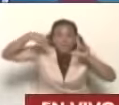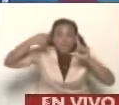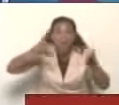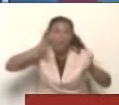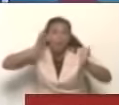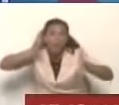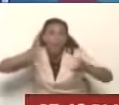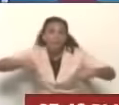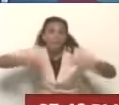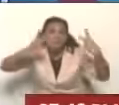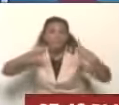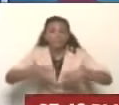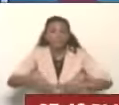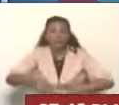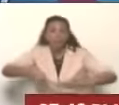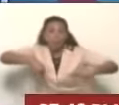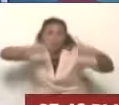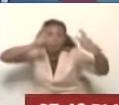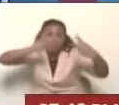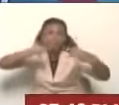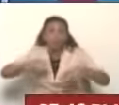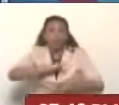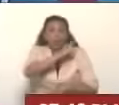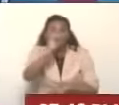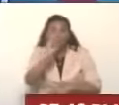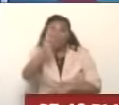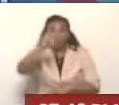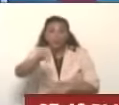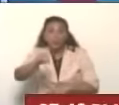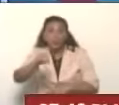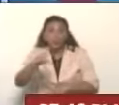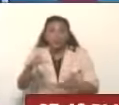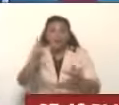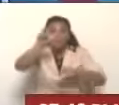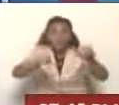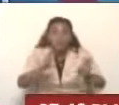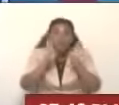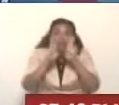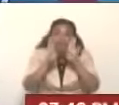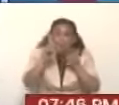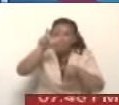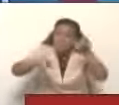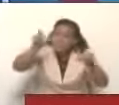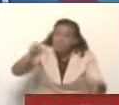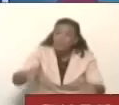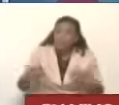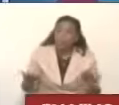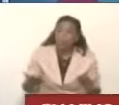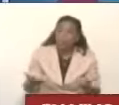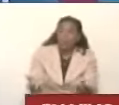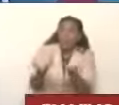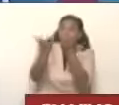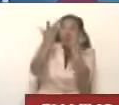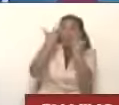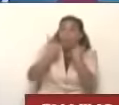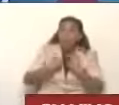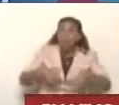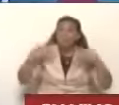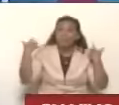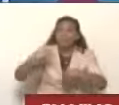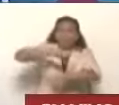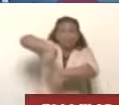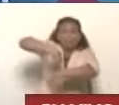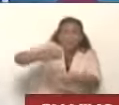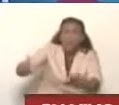videoconferencias por Zoom, y las declaraciones de los involucrados, que echan el cuento de todo, compadre,